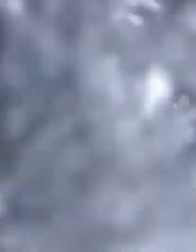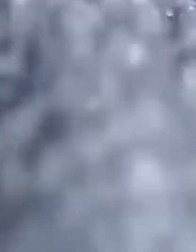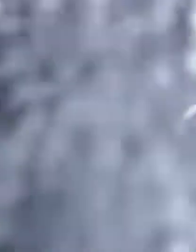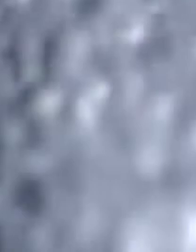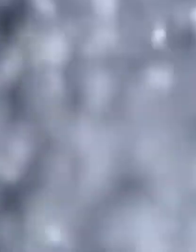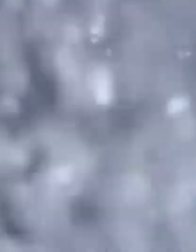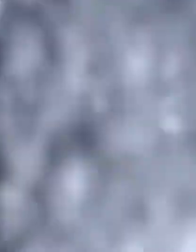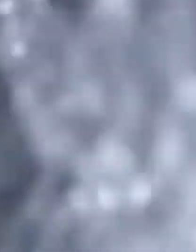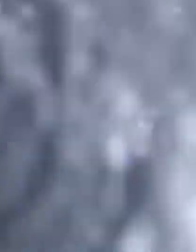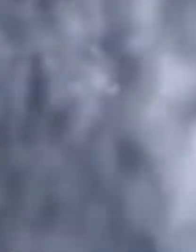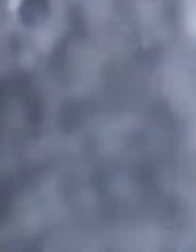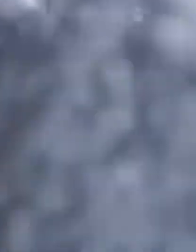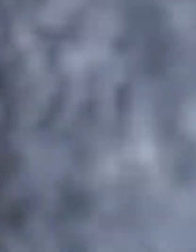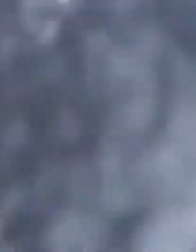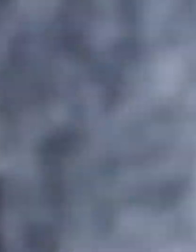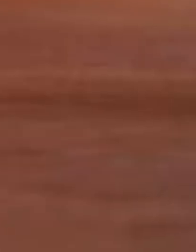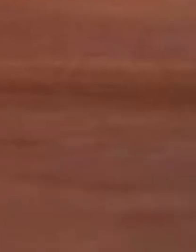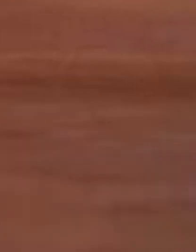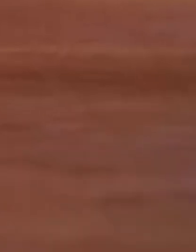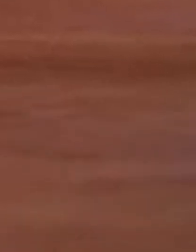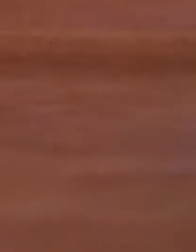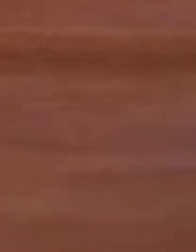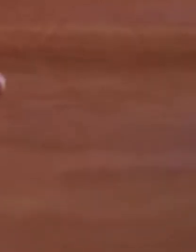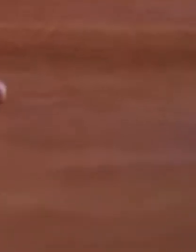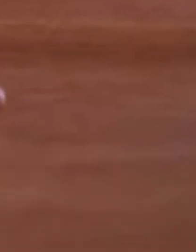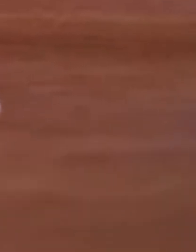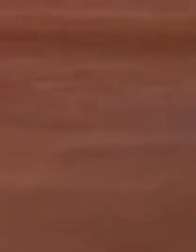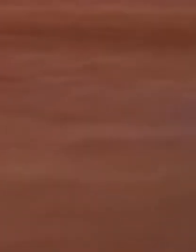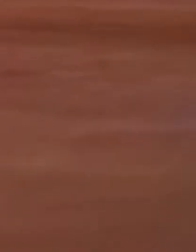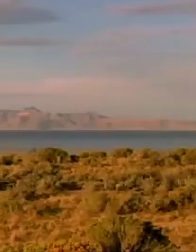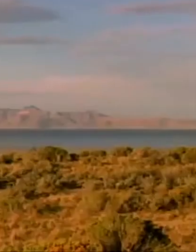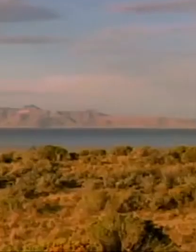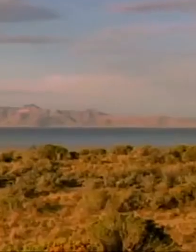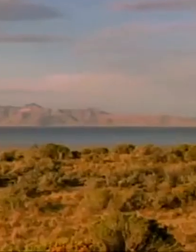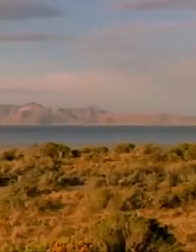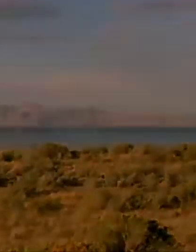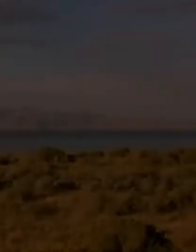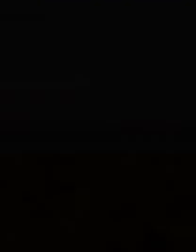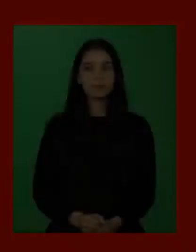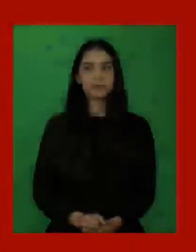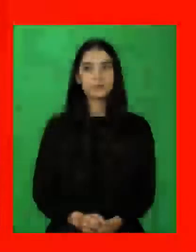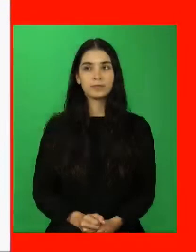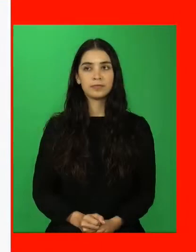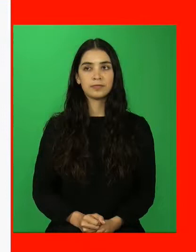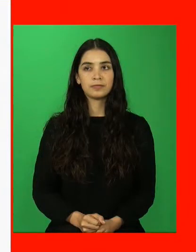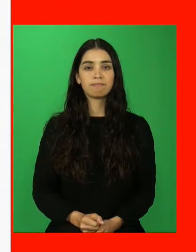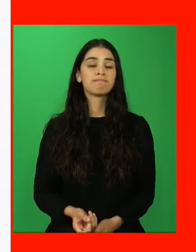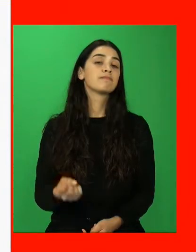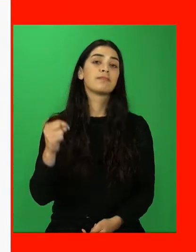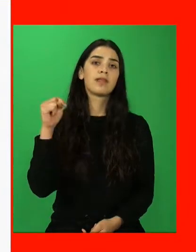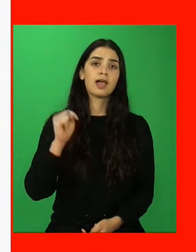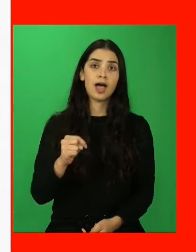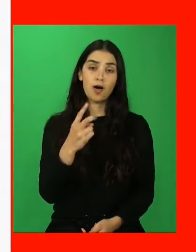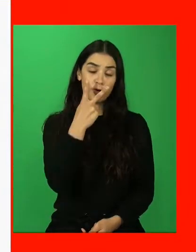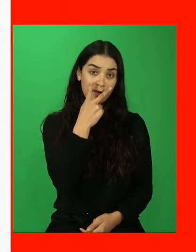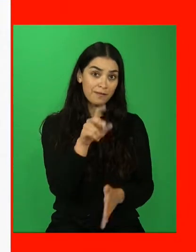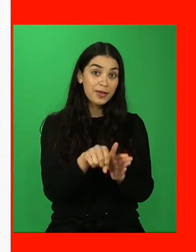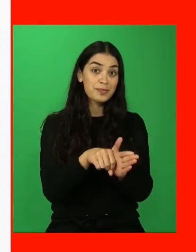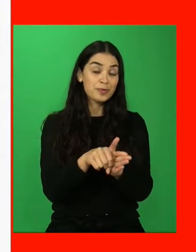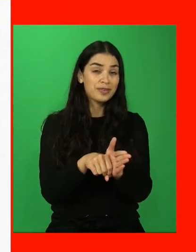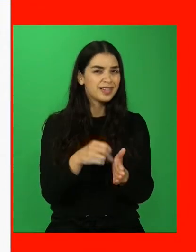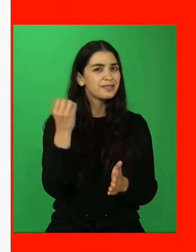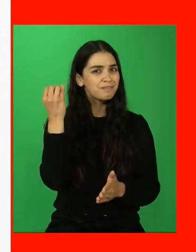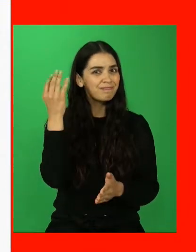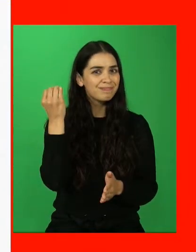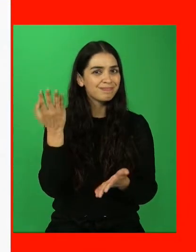Bueno, ya hemos conocido los estados en los que puede estar la materia. ¡Adiós, amigos! Ahora que vimos el